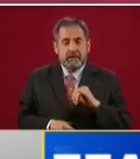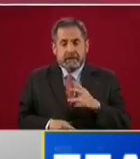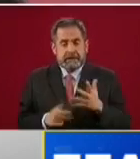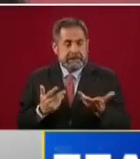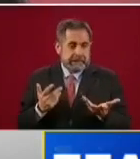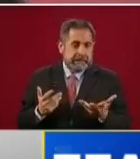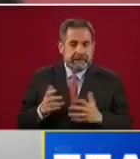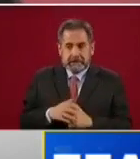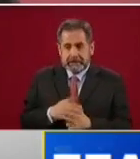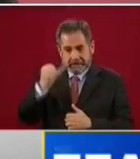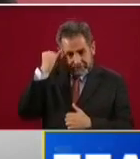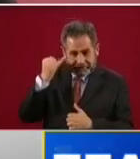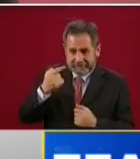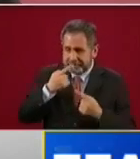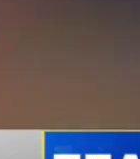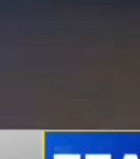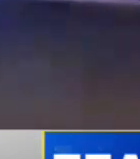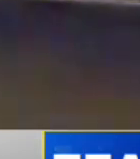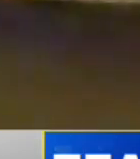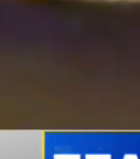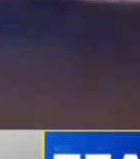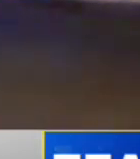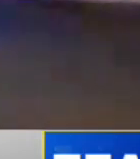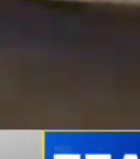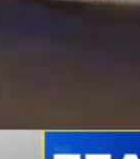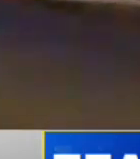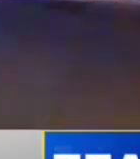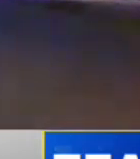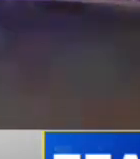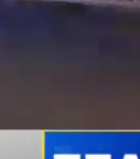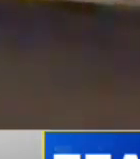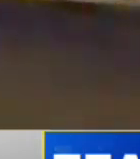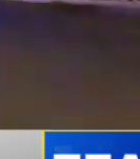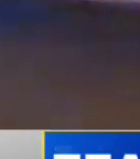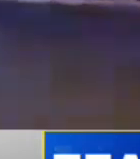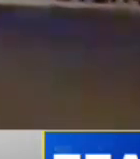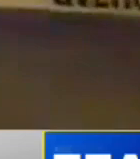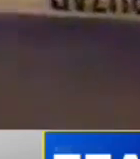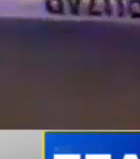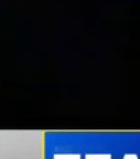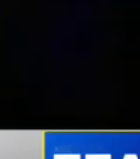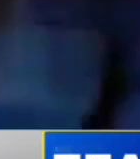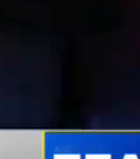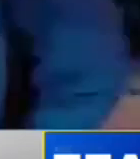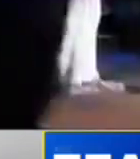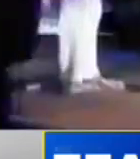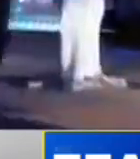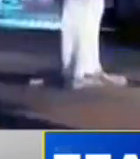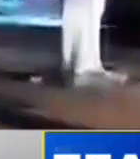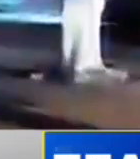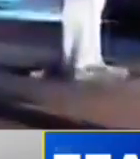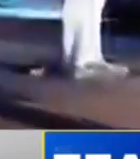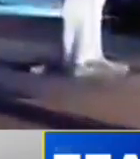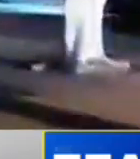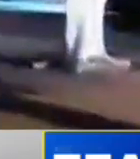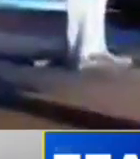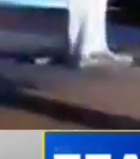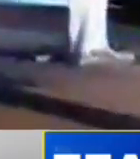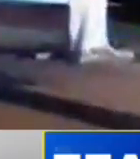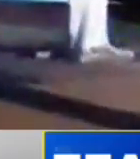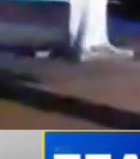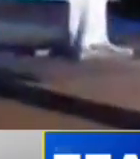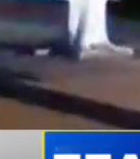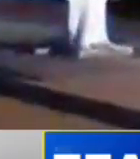en todo el país, en todo México. Explicó que este nivel de violencia se debe a enfrentamientos entre bandas criminales que disputan los territorios.